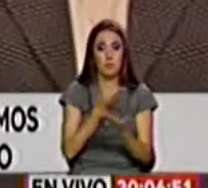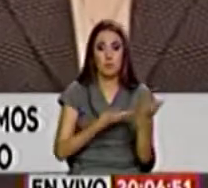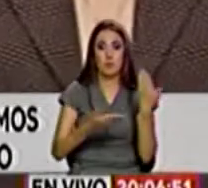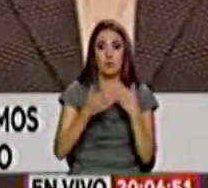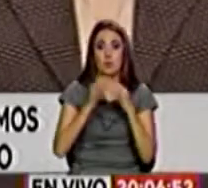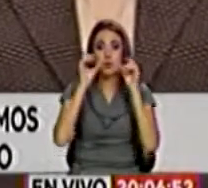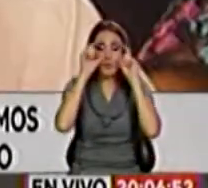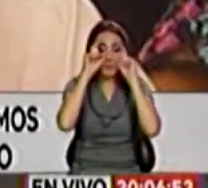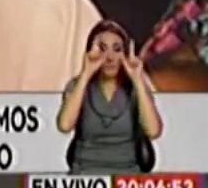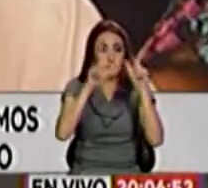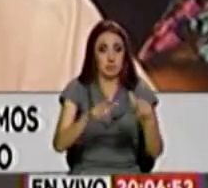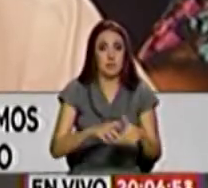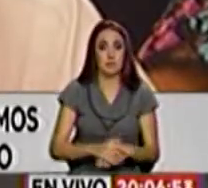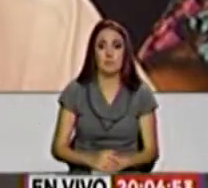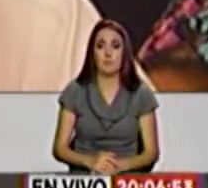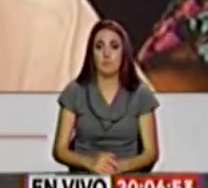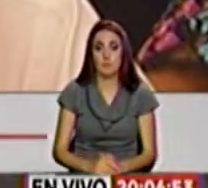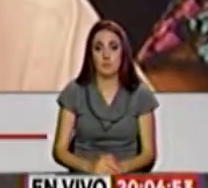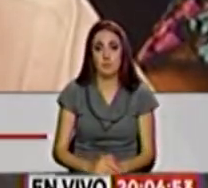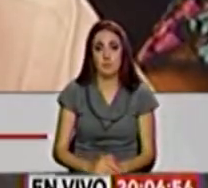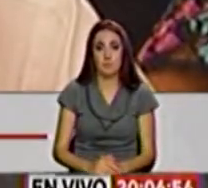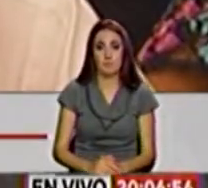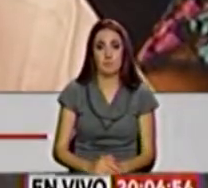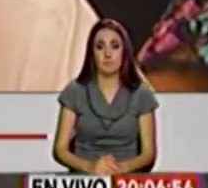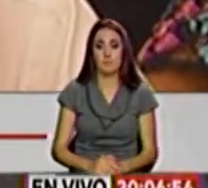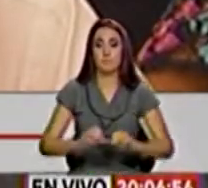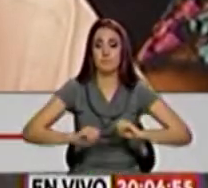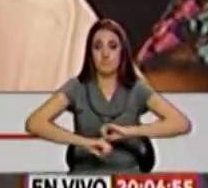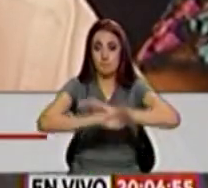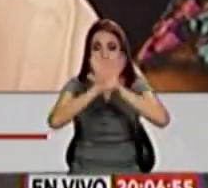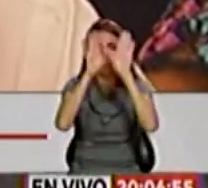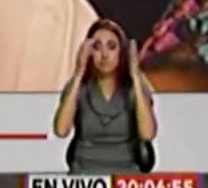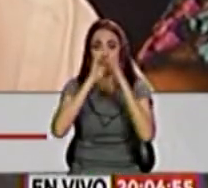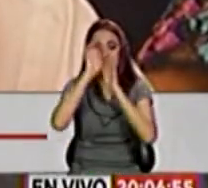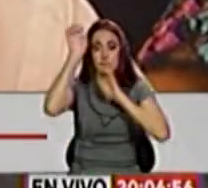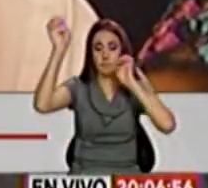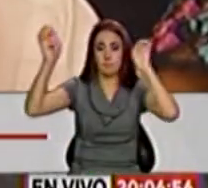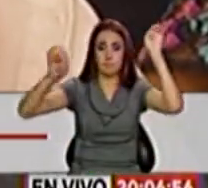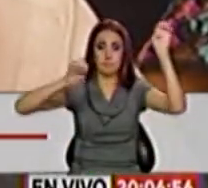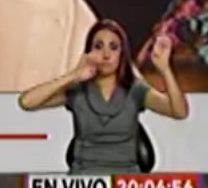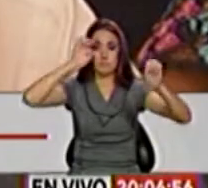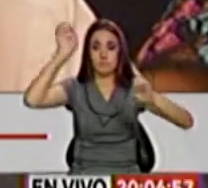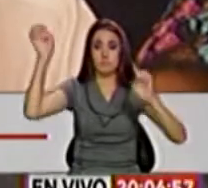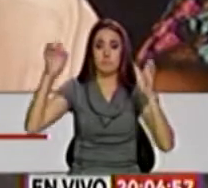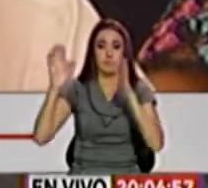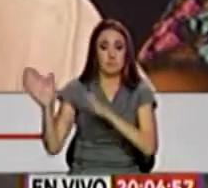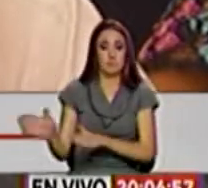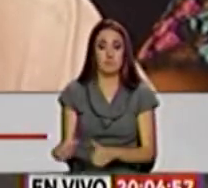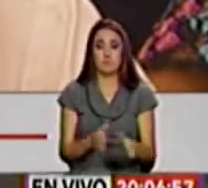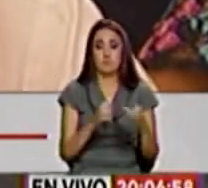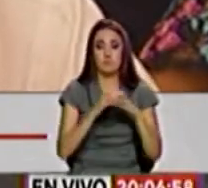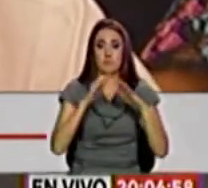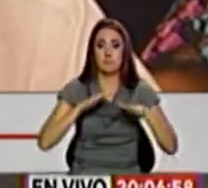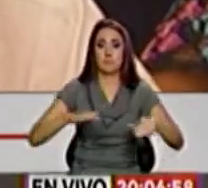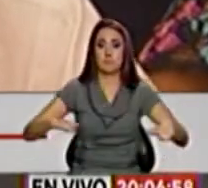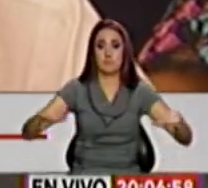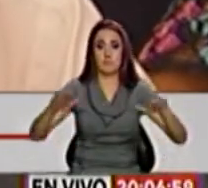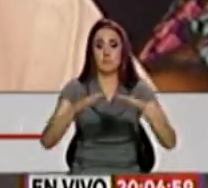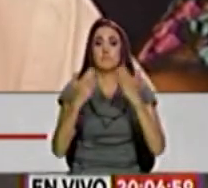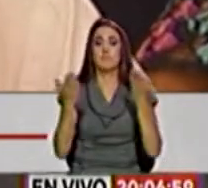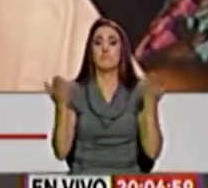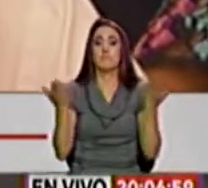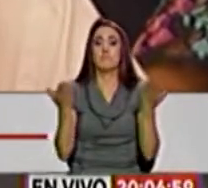este caso. Hay mecanismos claros para poder llamar a un presidente a un proceso de fiscalización y que no fue las acciones